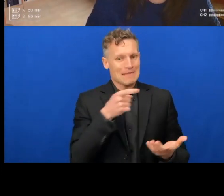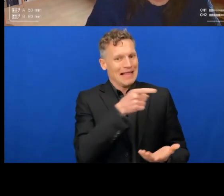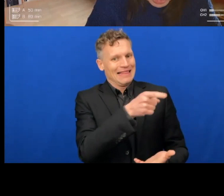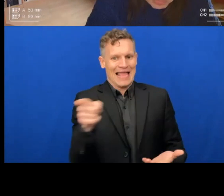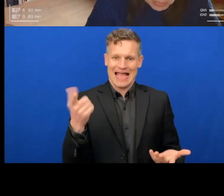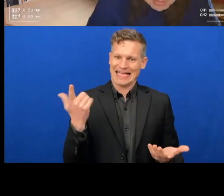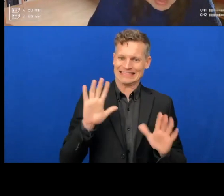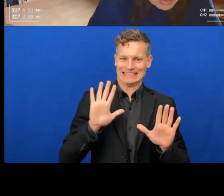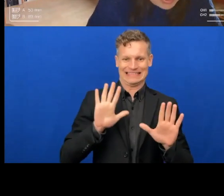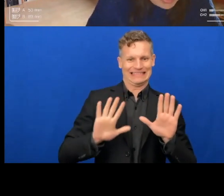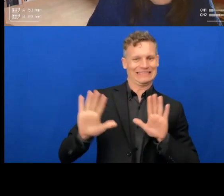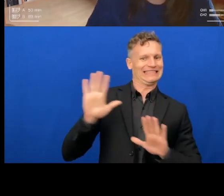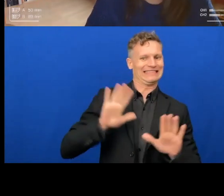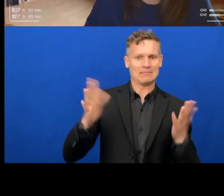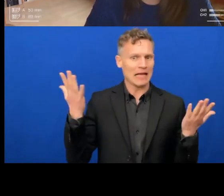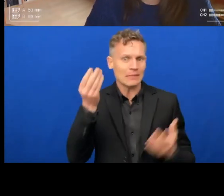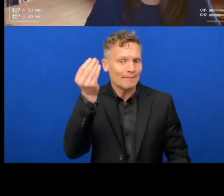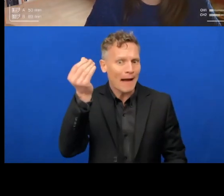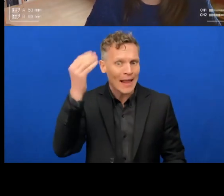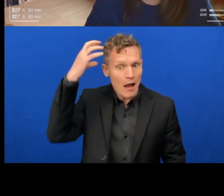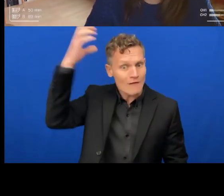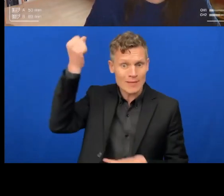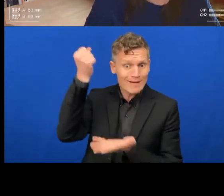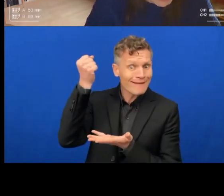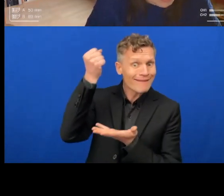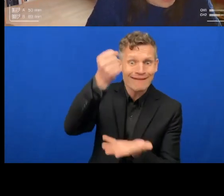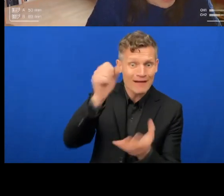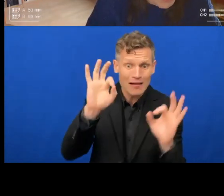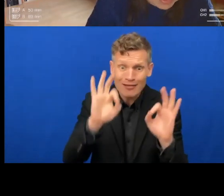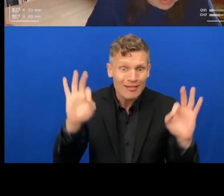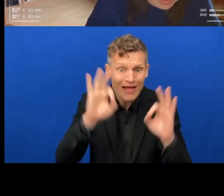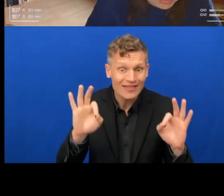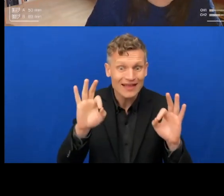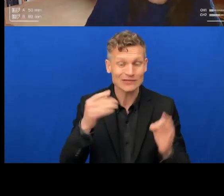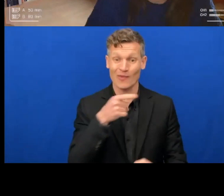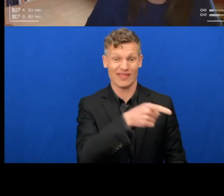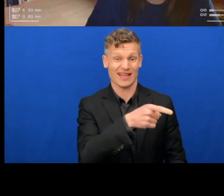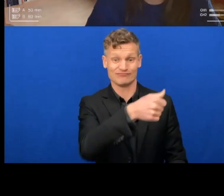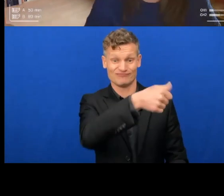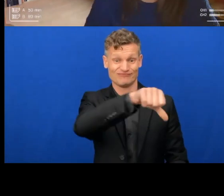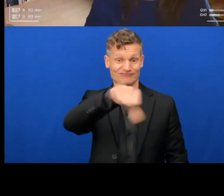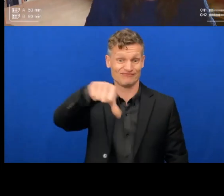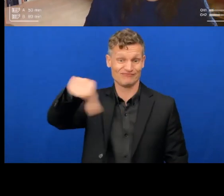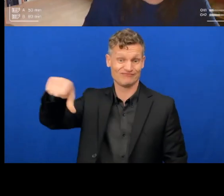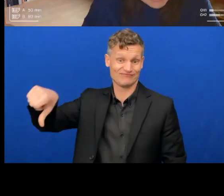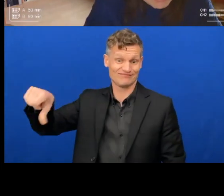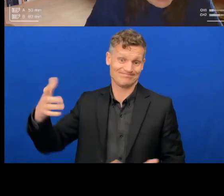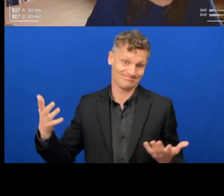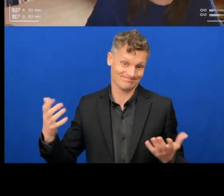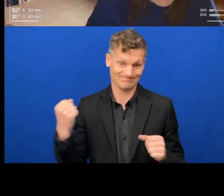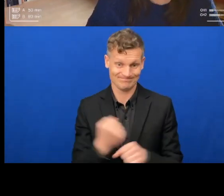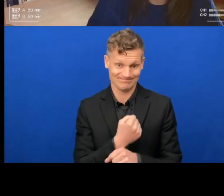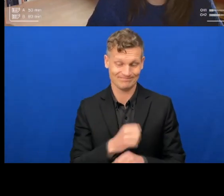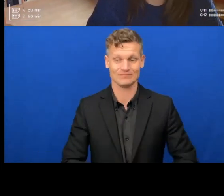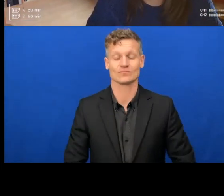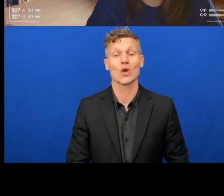había fondos gubernamentales adicionales para establecer estos programas, pues no tuvimos éxito en nuestros